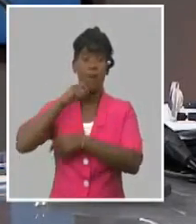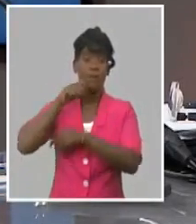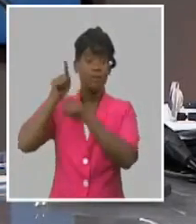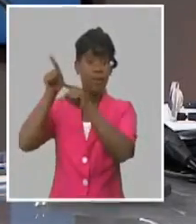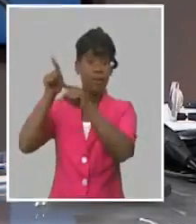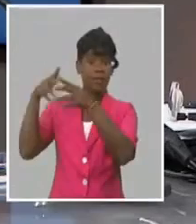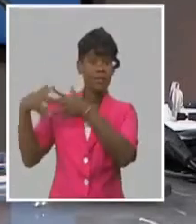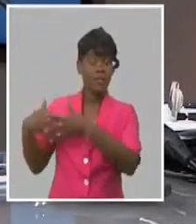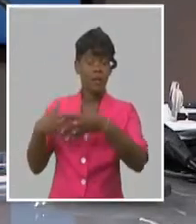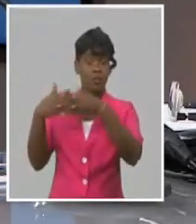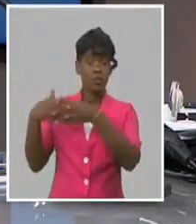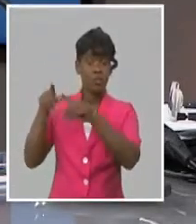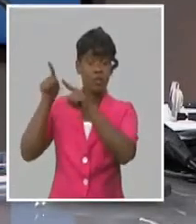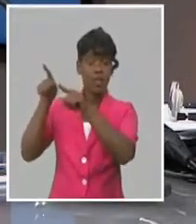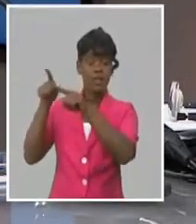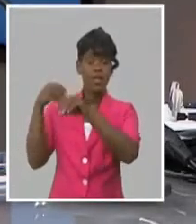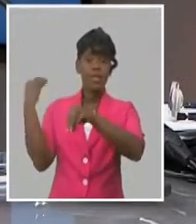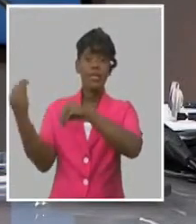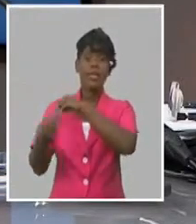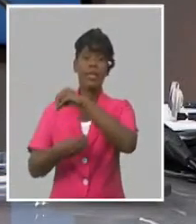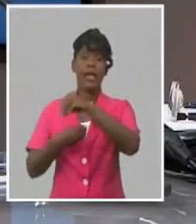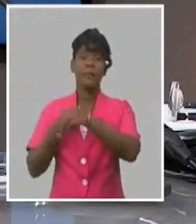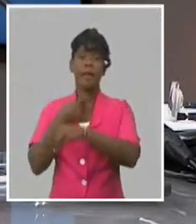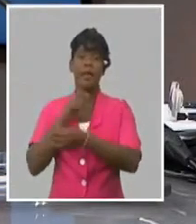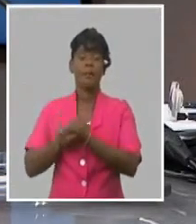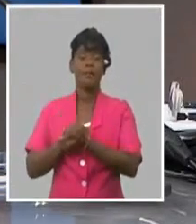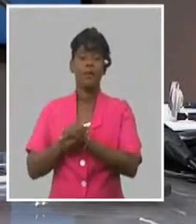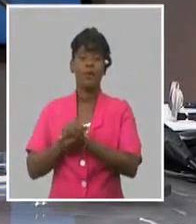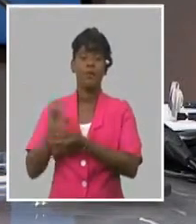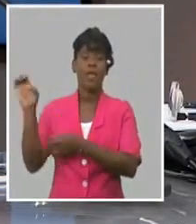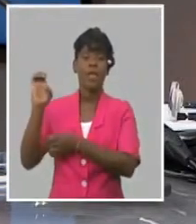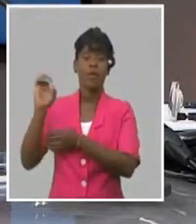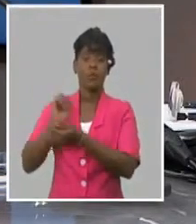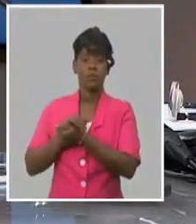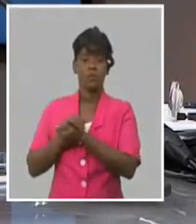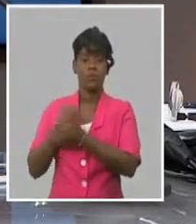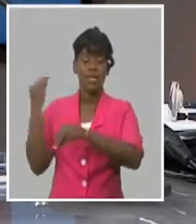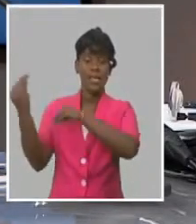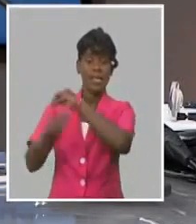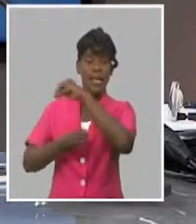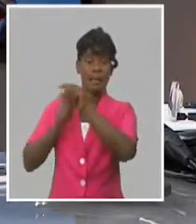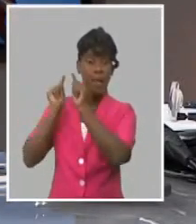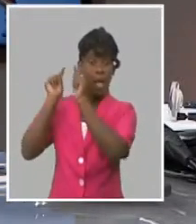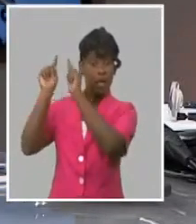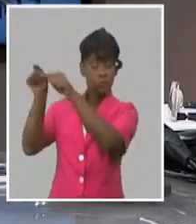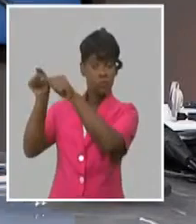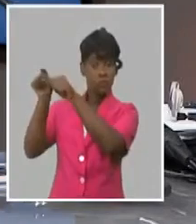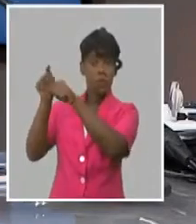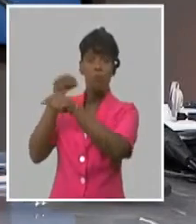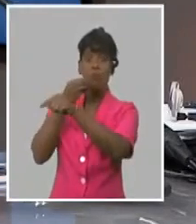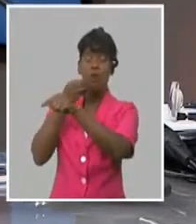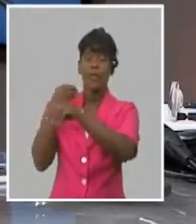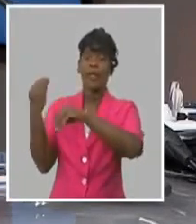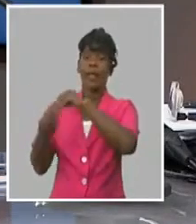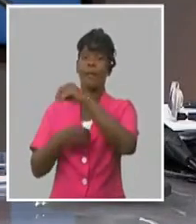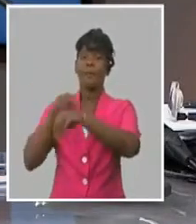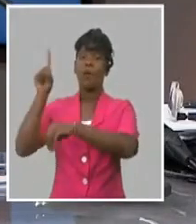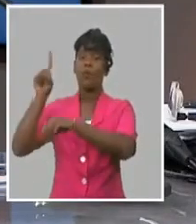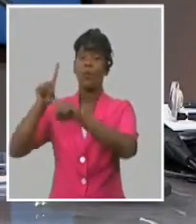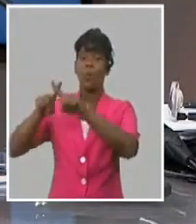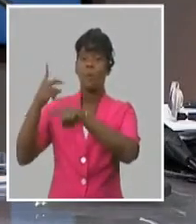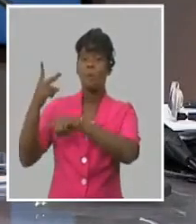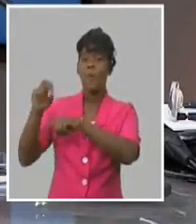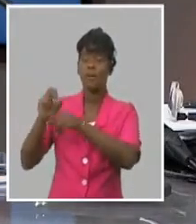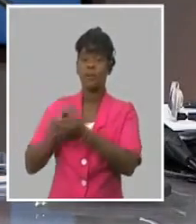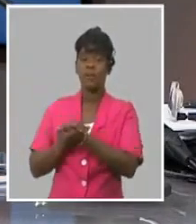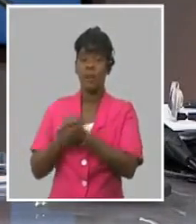en términos de tu moneda nacional. Si yo digo que mi moneda nacional, que el tipo de cambio es 1/20, lo que estoy diciendo